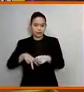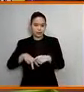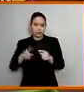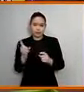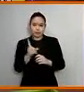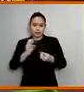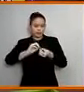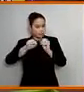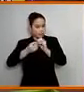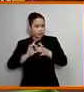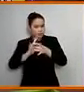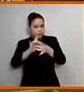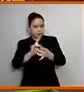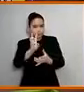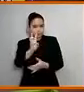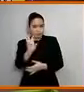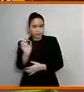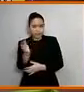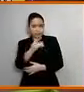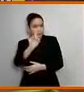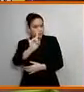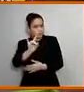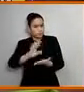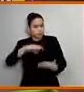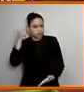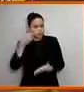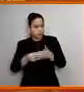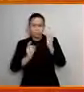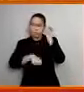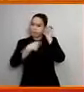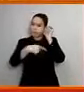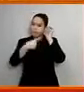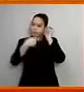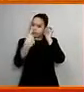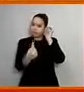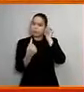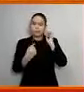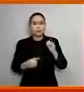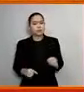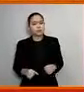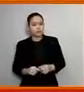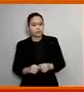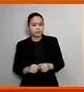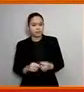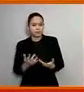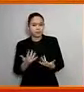relativos el 60 y el 18. Vamos a aumentar su dinero con más 1.